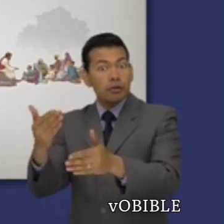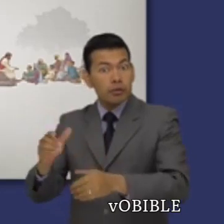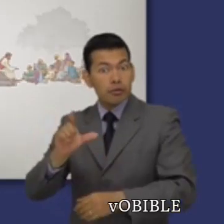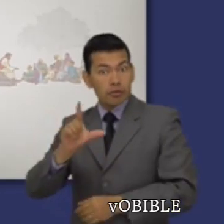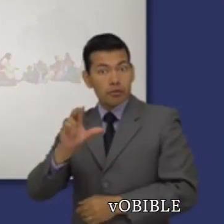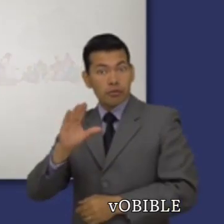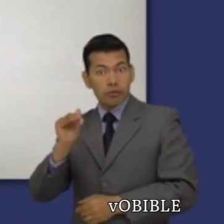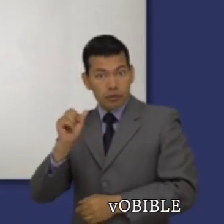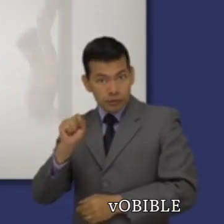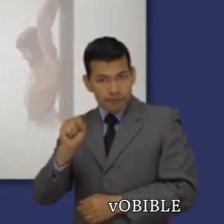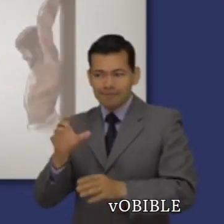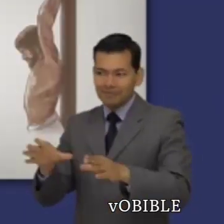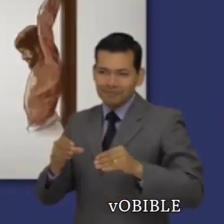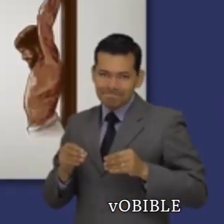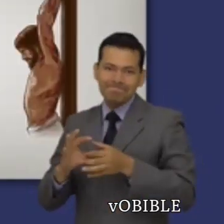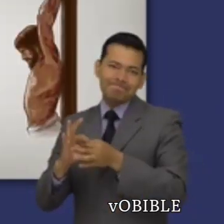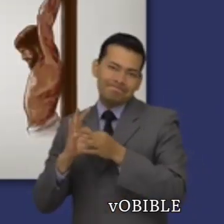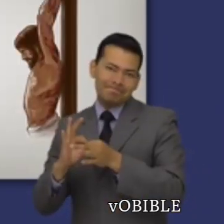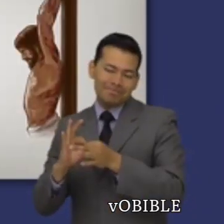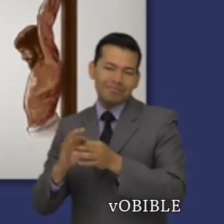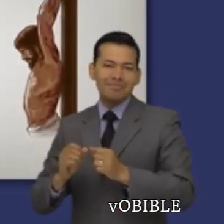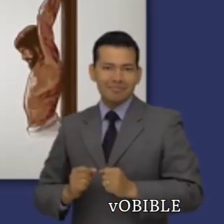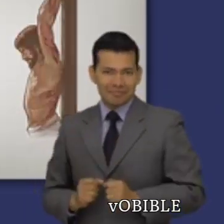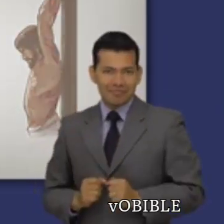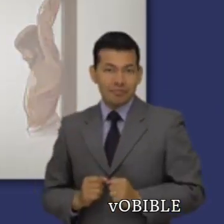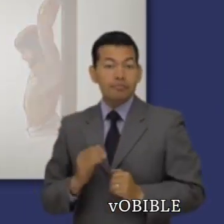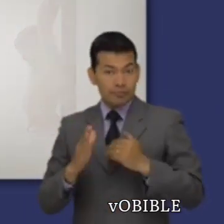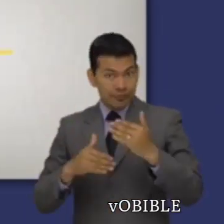hizo cristiano algún tiempo después de su muerte.